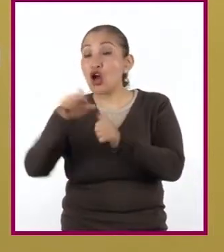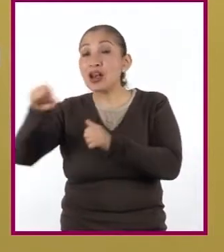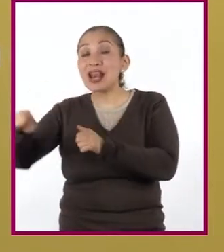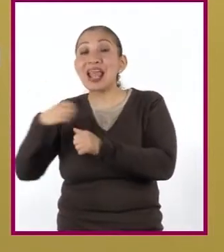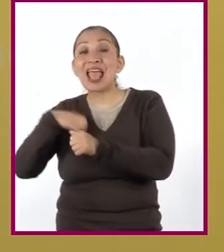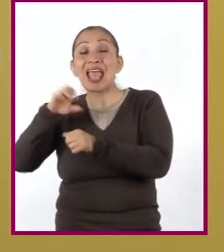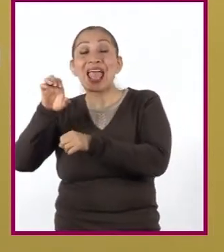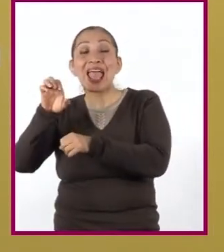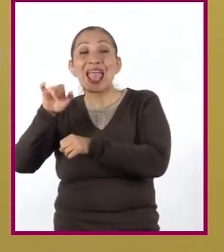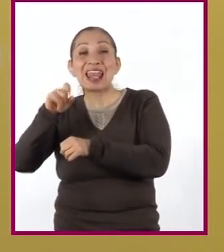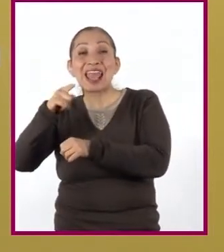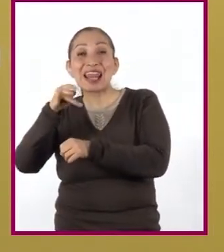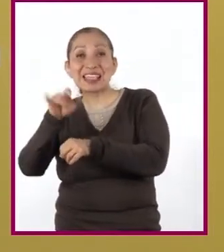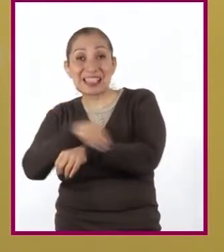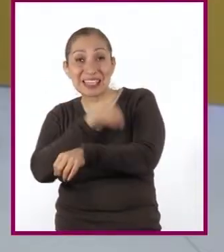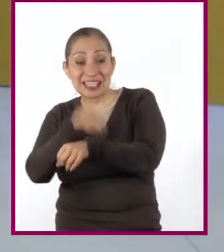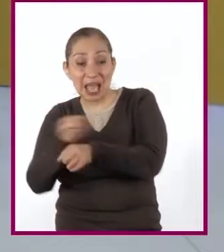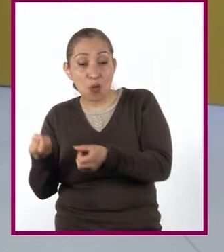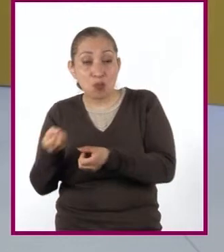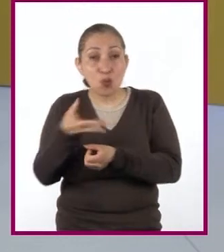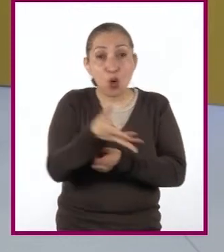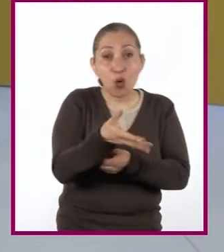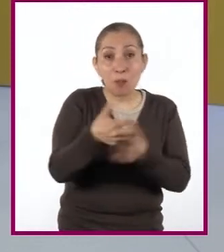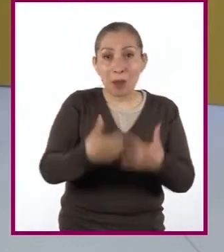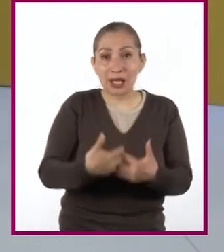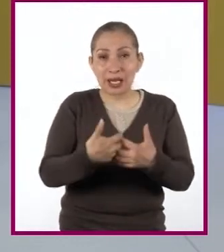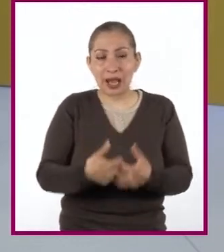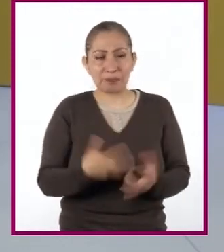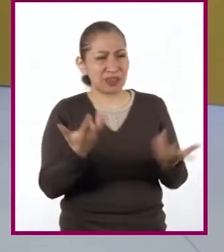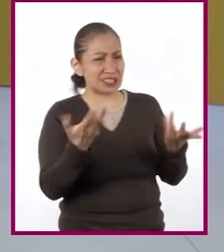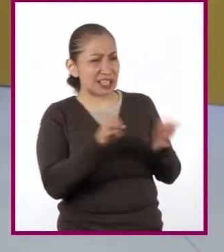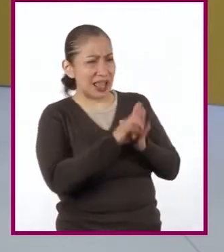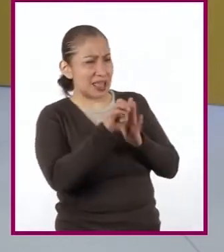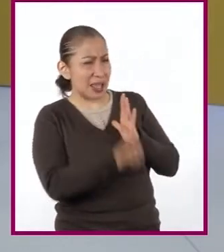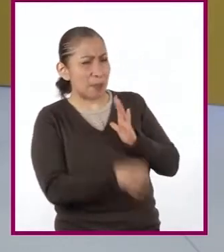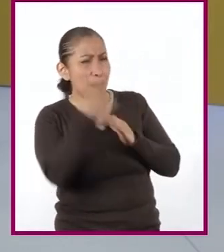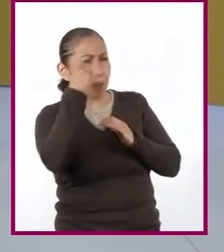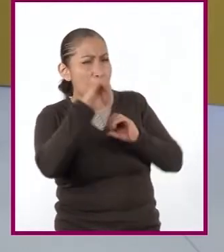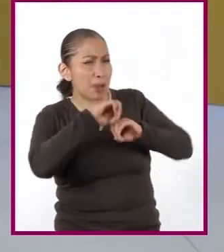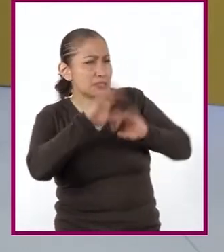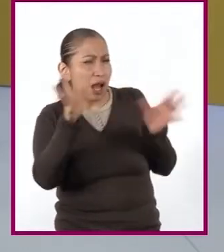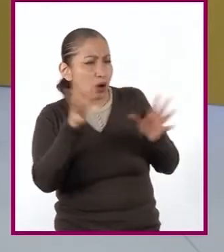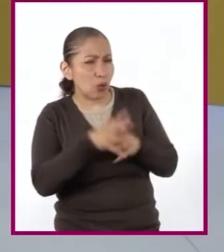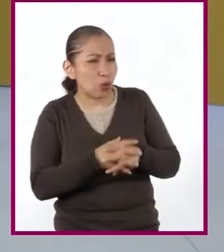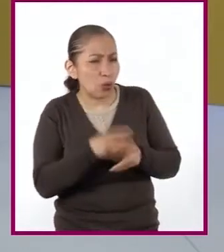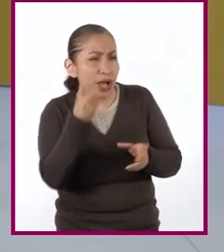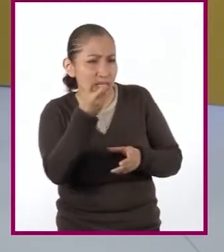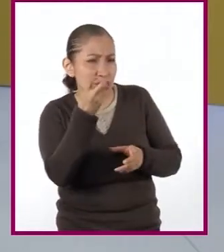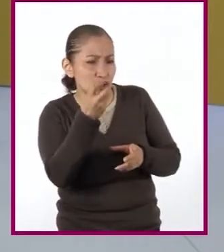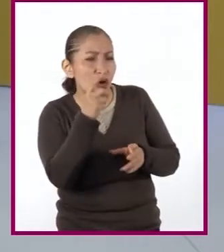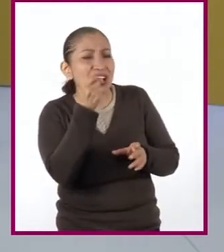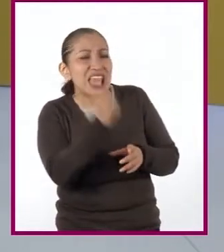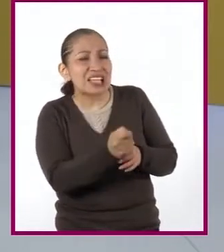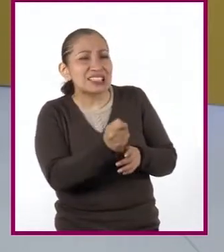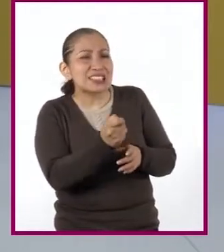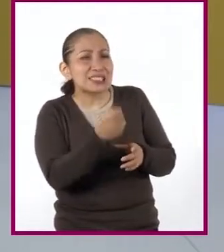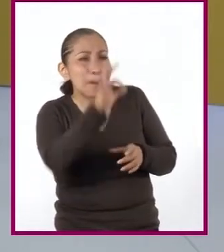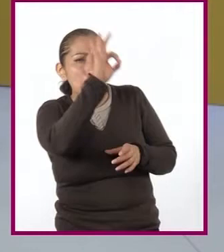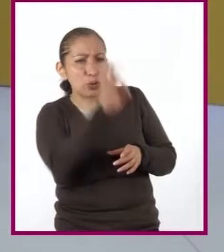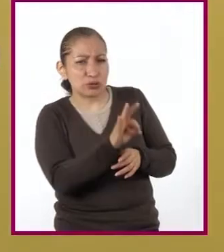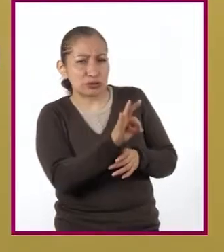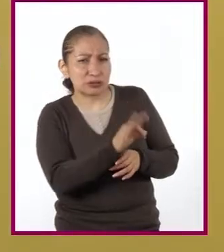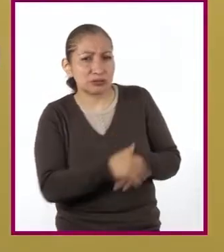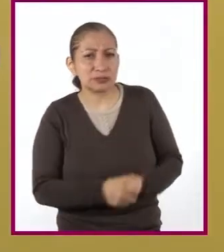fue suministrada a la máquina. ¿Podríamos realizar un ejemplo para que nos quede más claro sobre todo lo que se refiere al